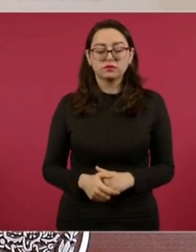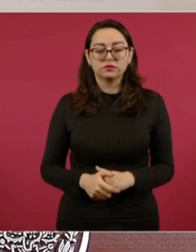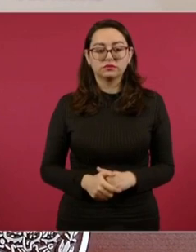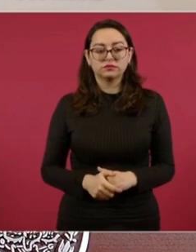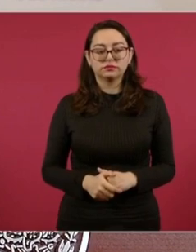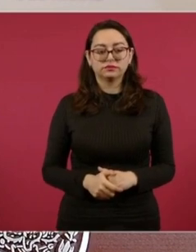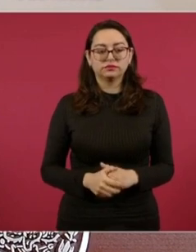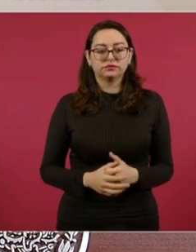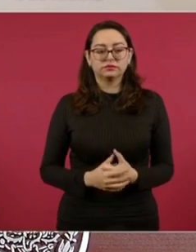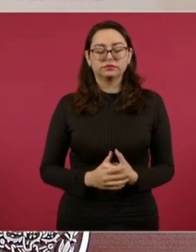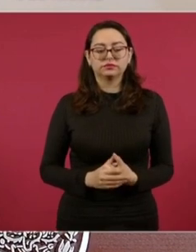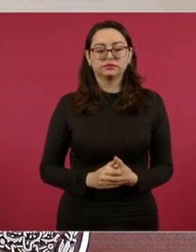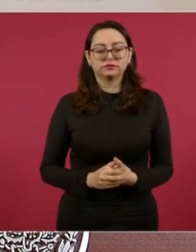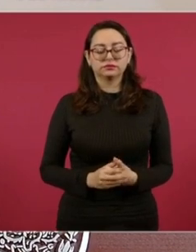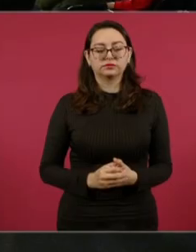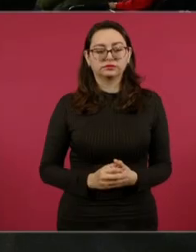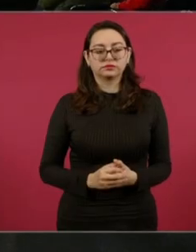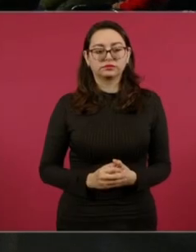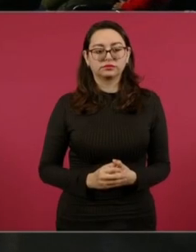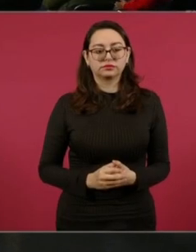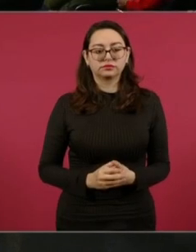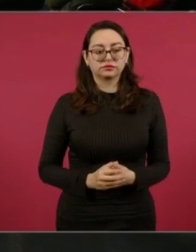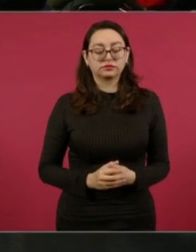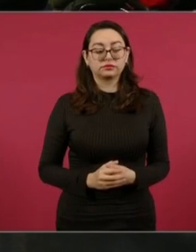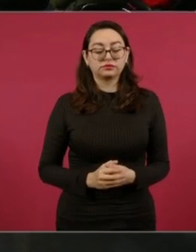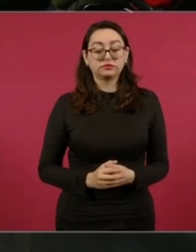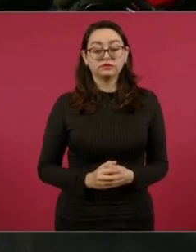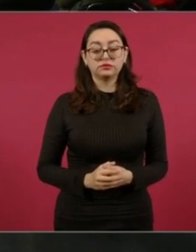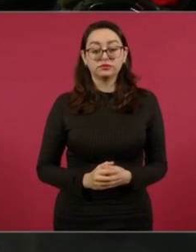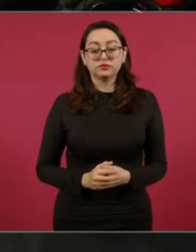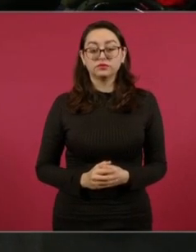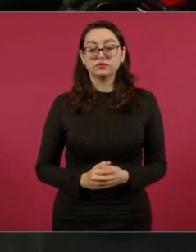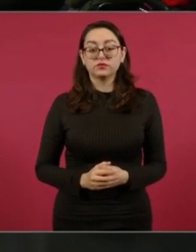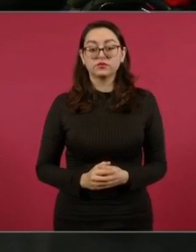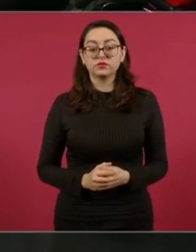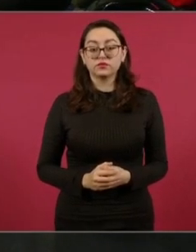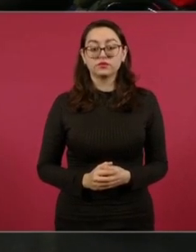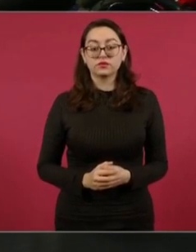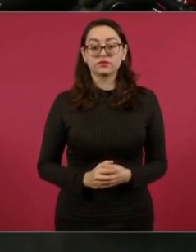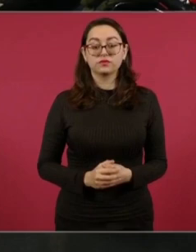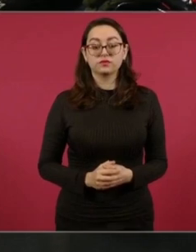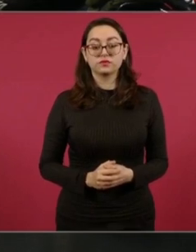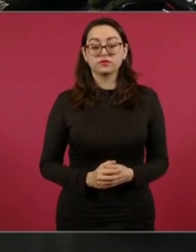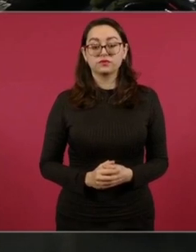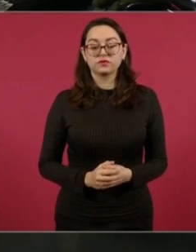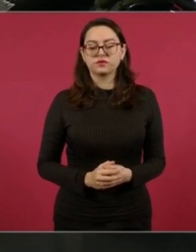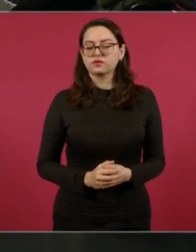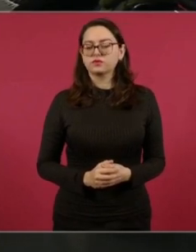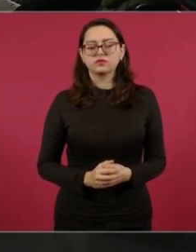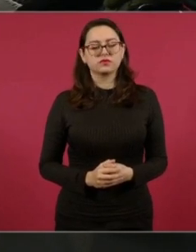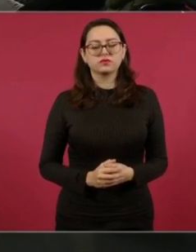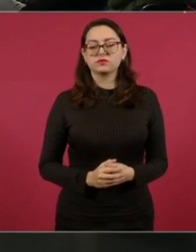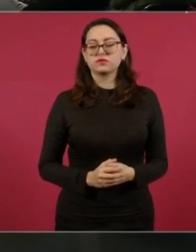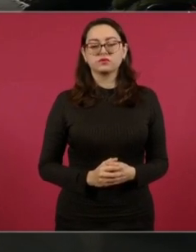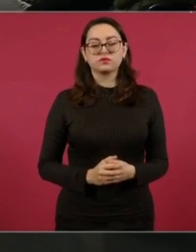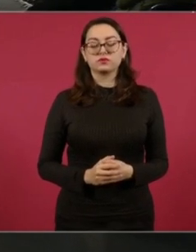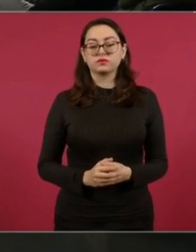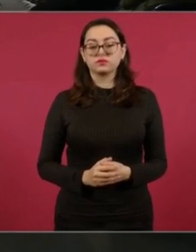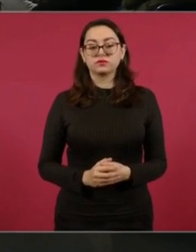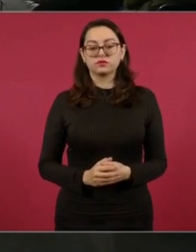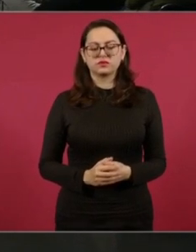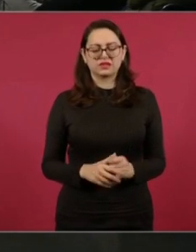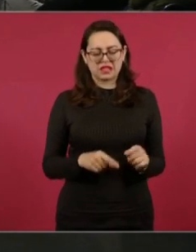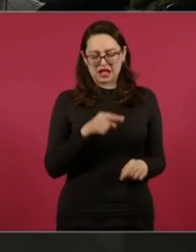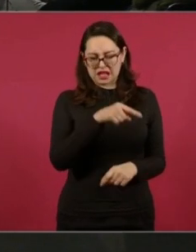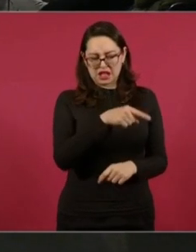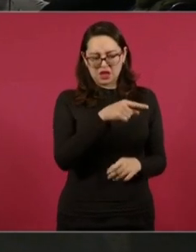Es un… Sí, donde dice que no ve las mañaneras, pero se encuentra en todos lados. No, no, no, no es nada más que si qué pasa,